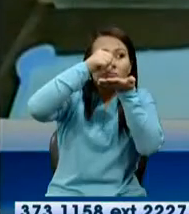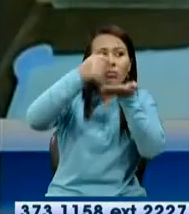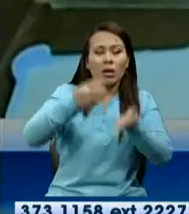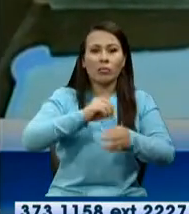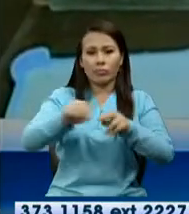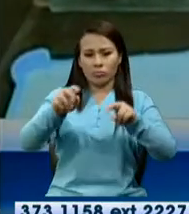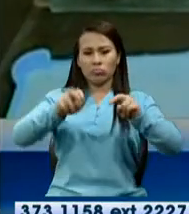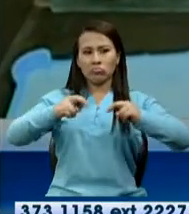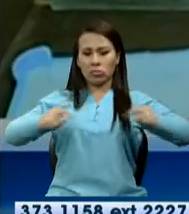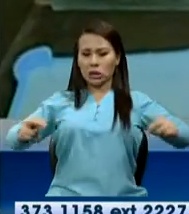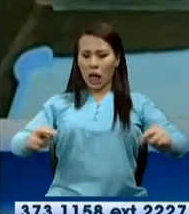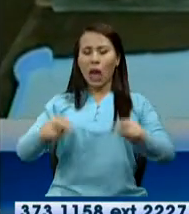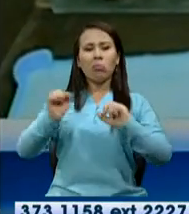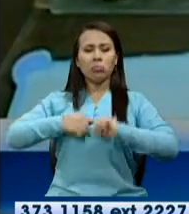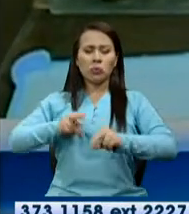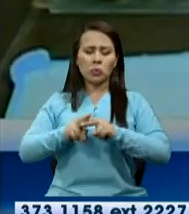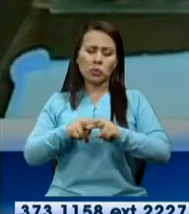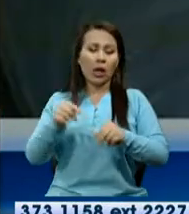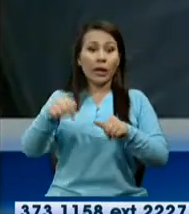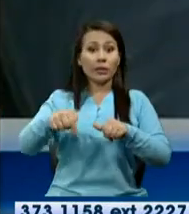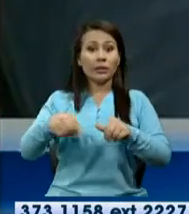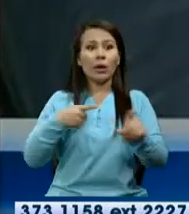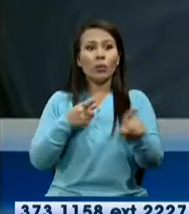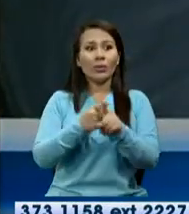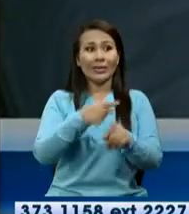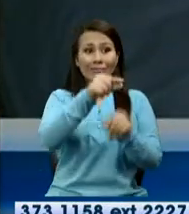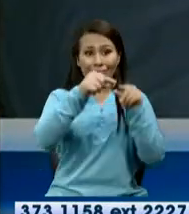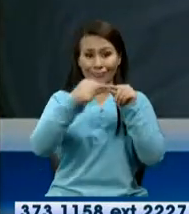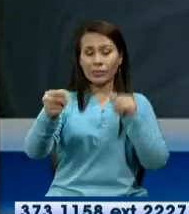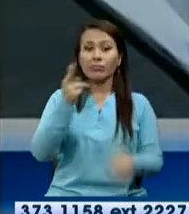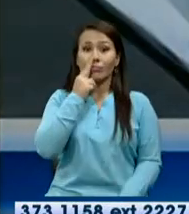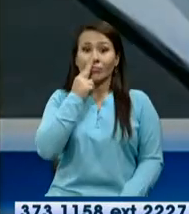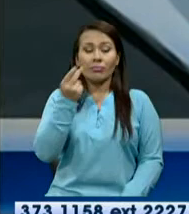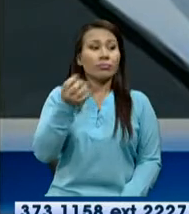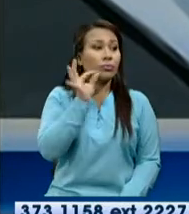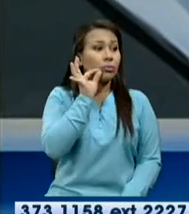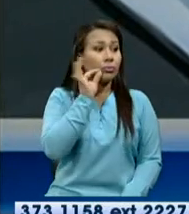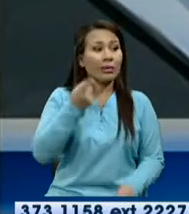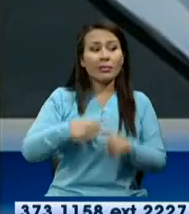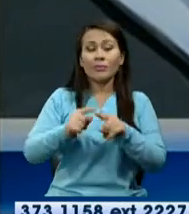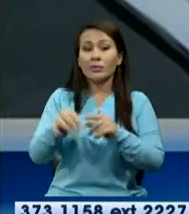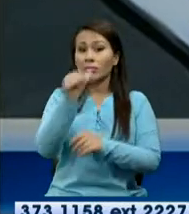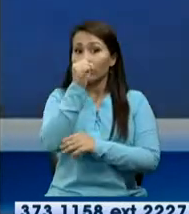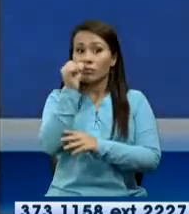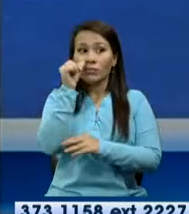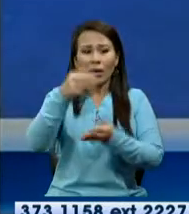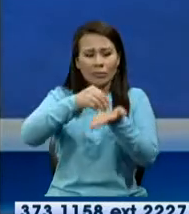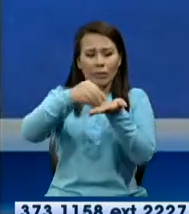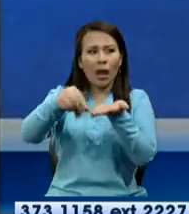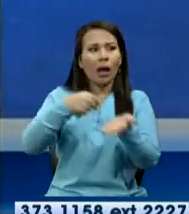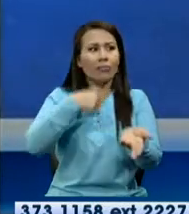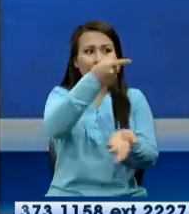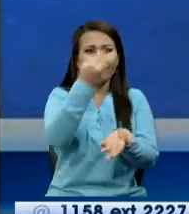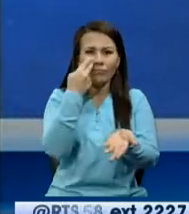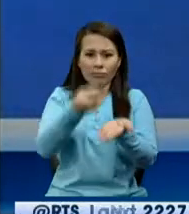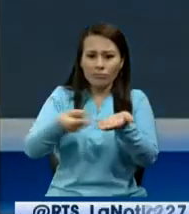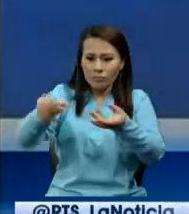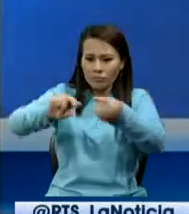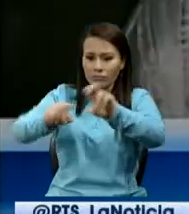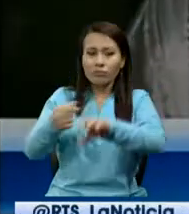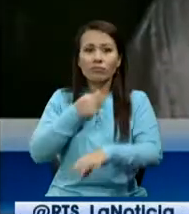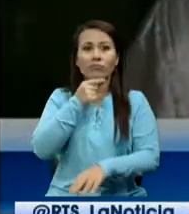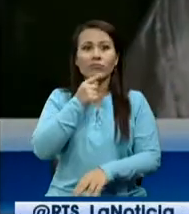las instalaciones de esta vivienda. Aquí se encontró pipas, marihuana, entre otros fármacos que fueron analizados por